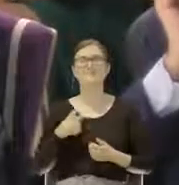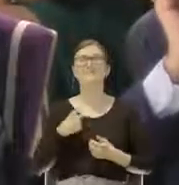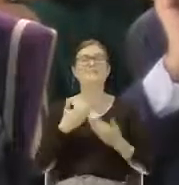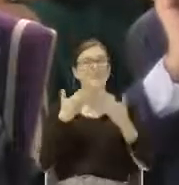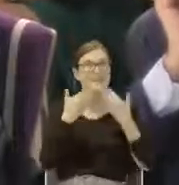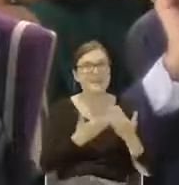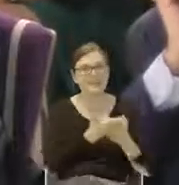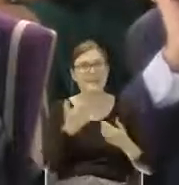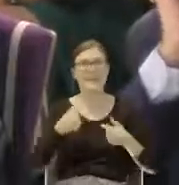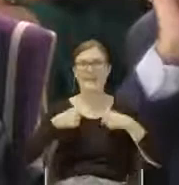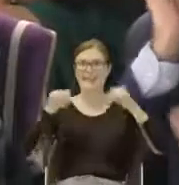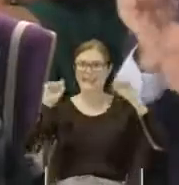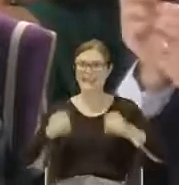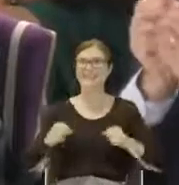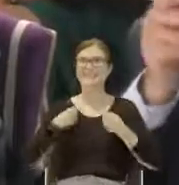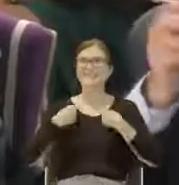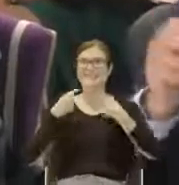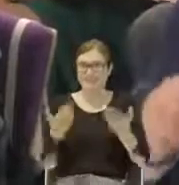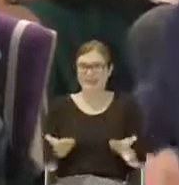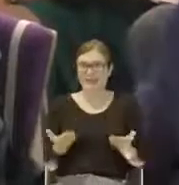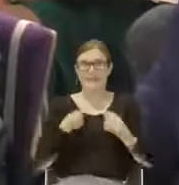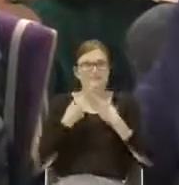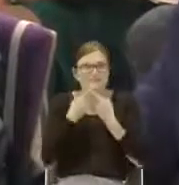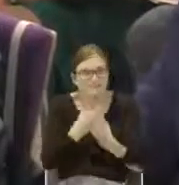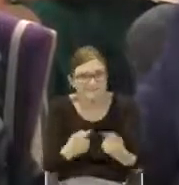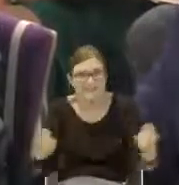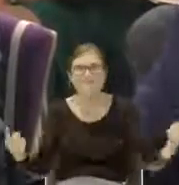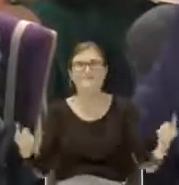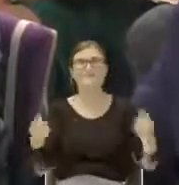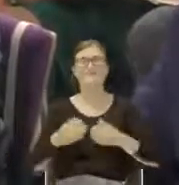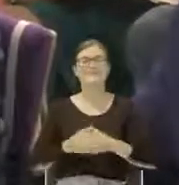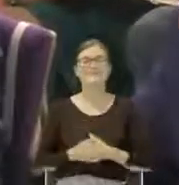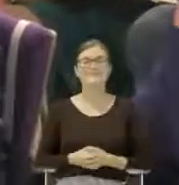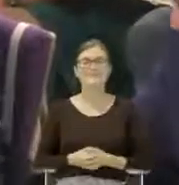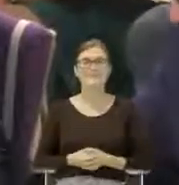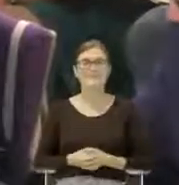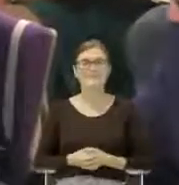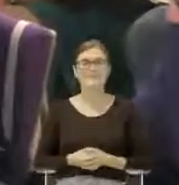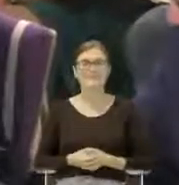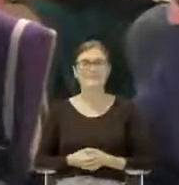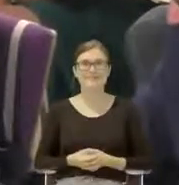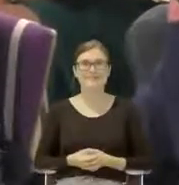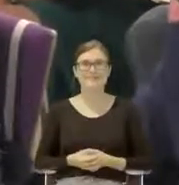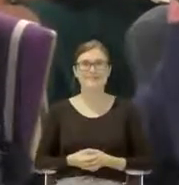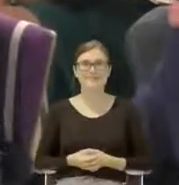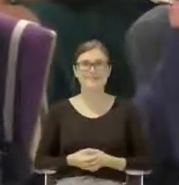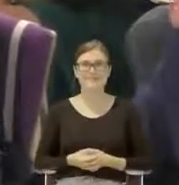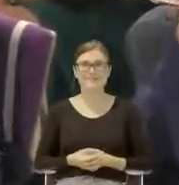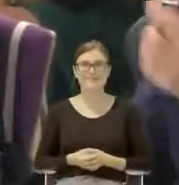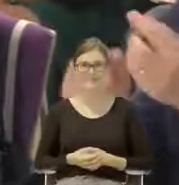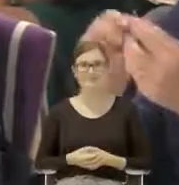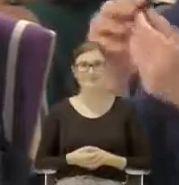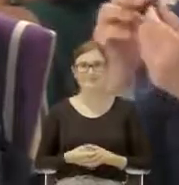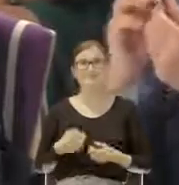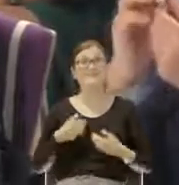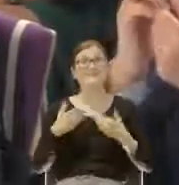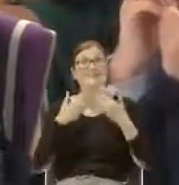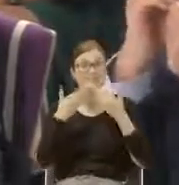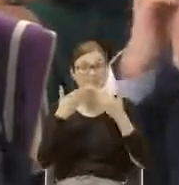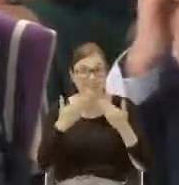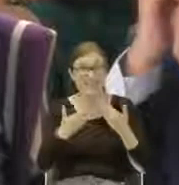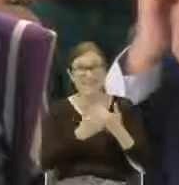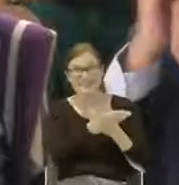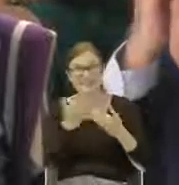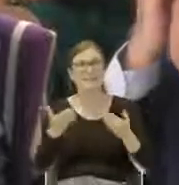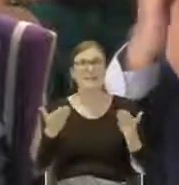encima de nuestras reflexiones, de nuestras ocupaciones. ¿Por qué nos reunimos hoy aquí, en Katowice?